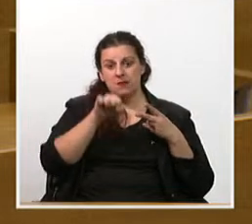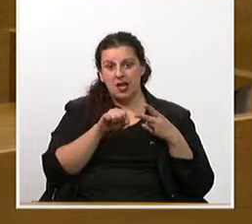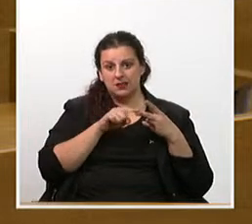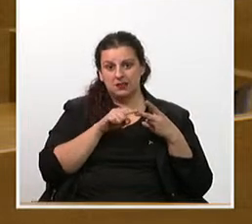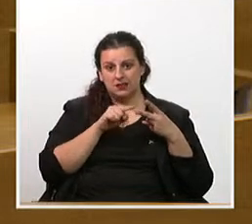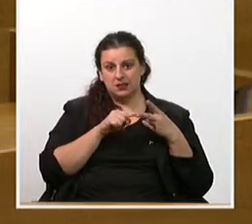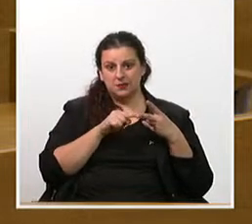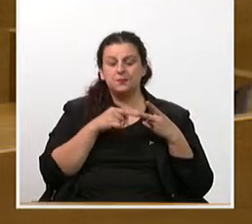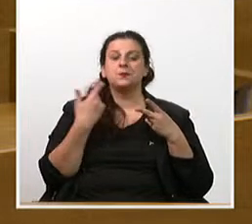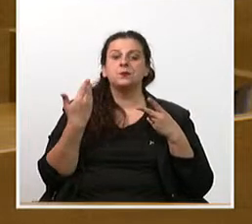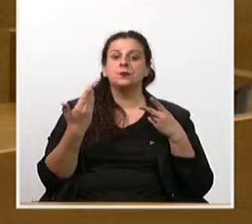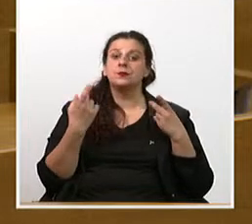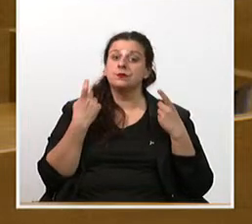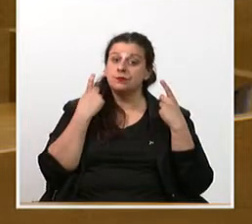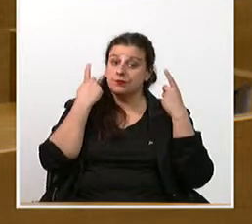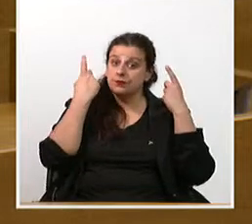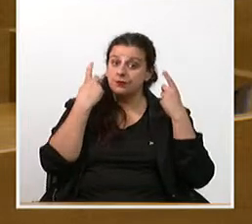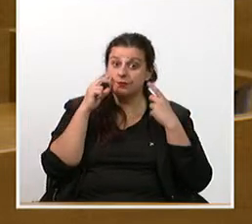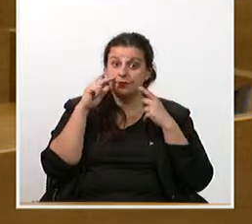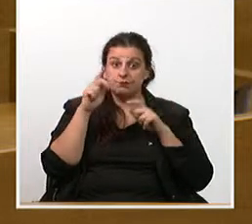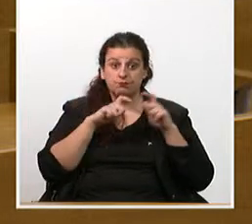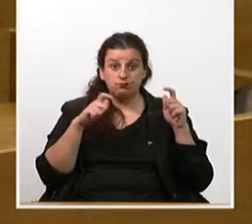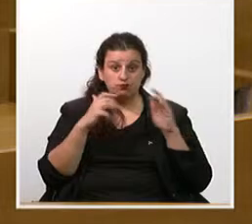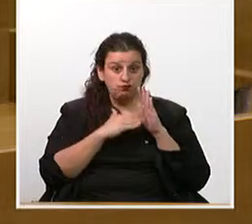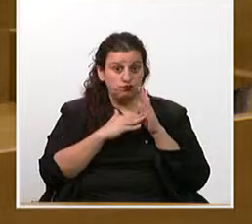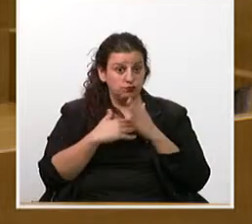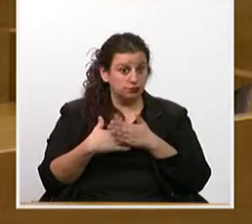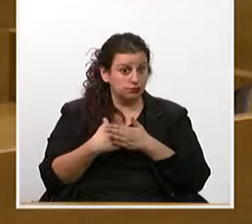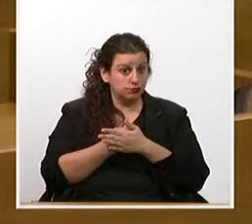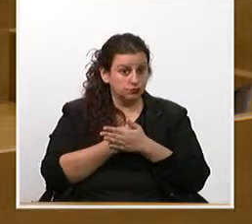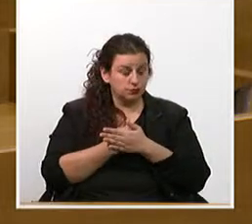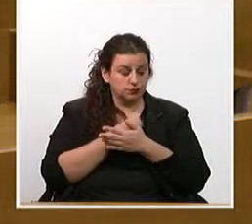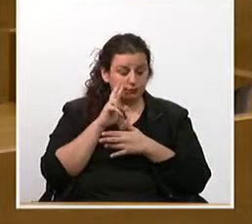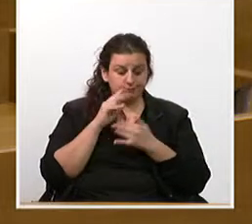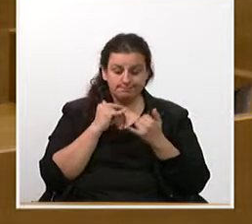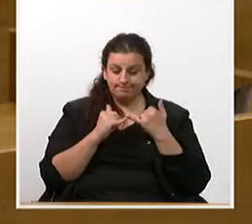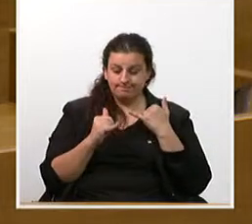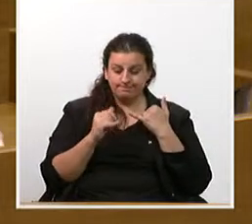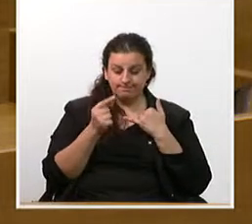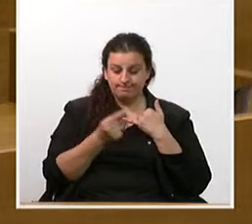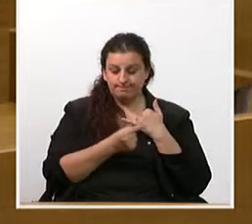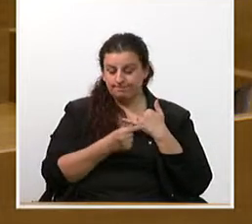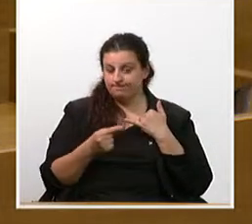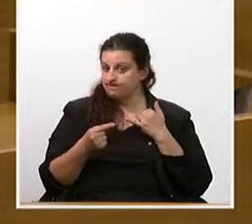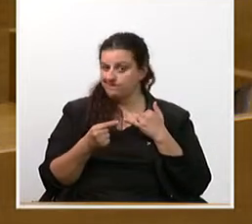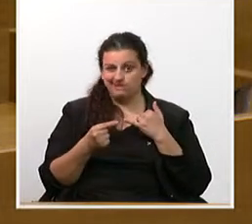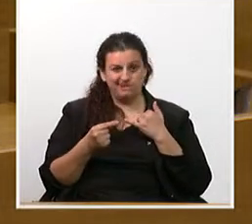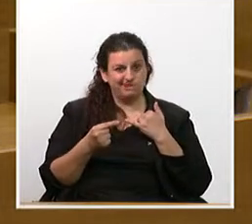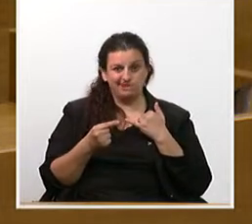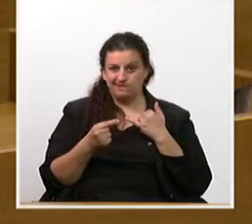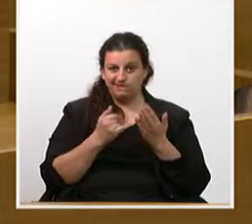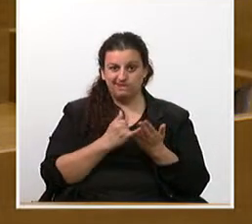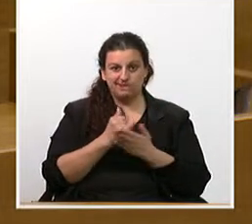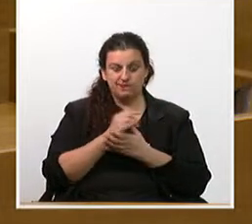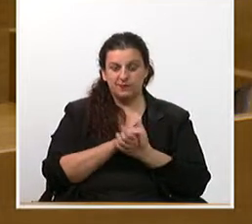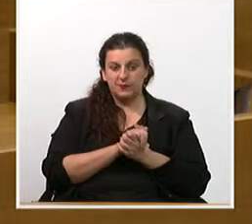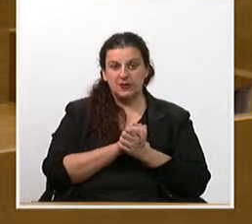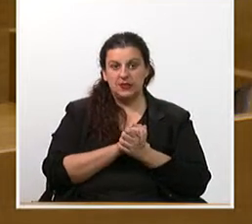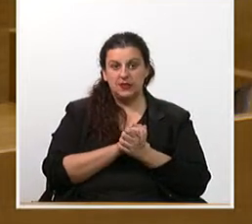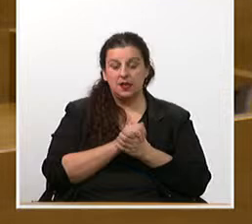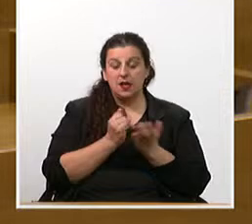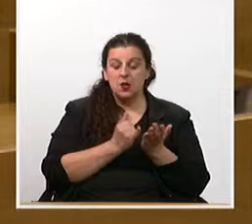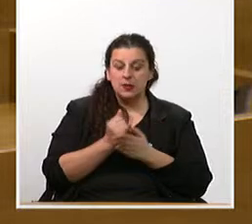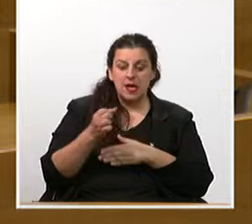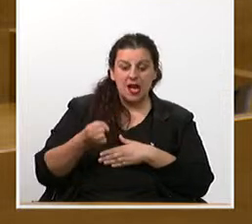sin embargo este esfuerzo que soportamos todos los valencianos no se ve compensado con los resultados esperados para los agricultores y ganaderos